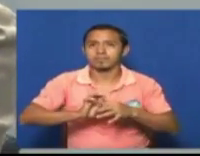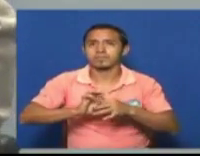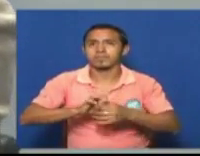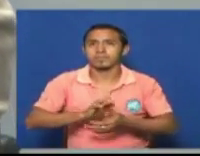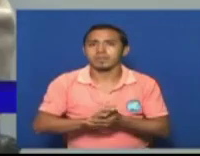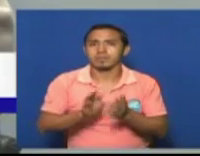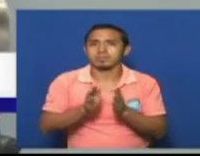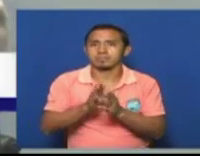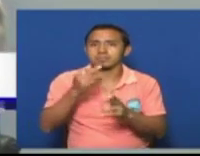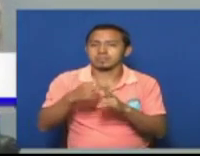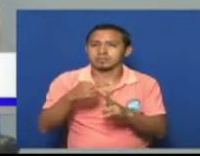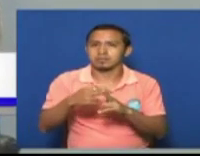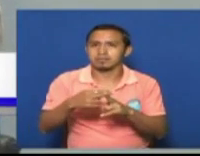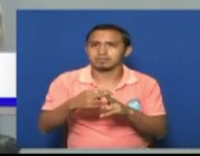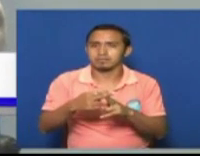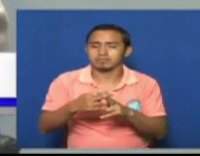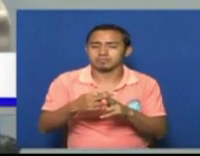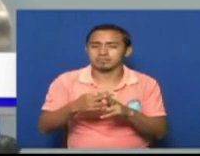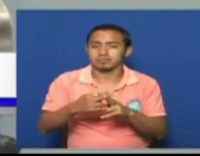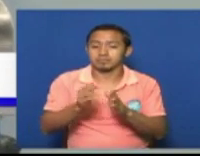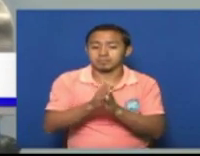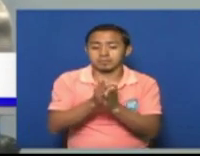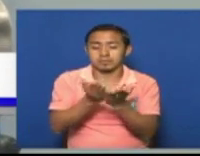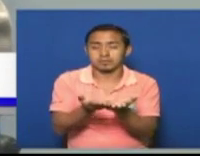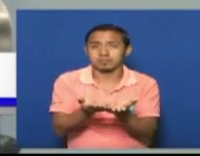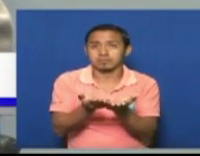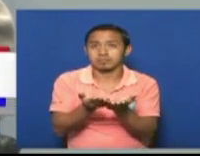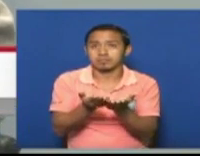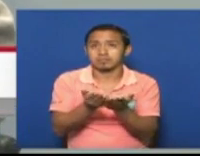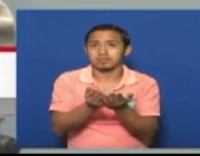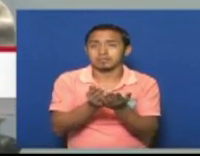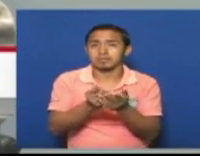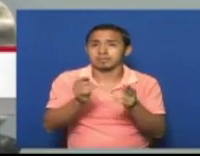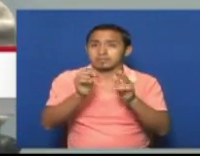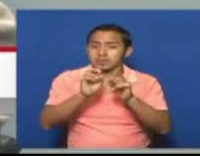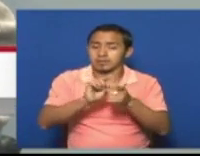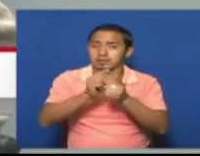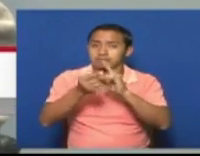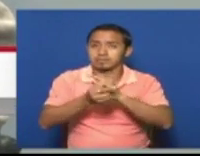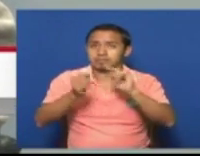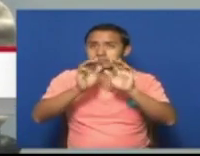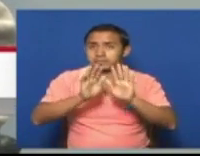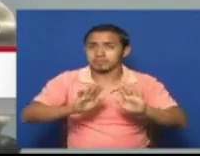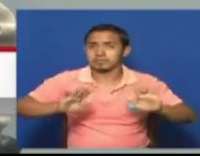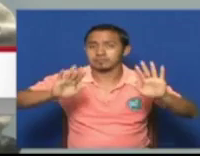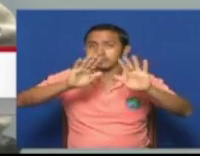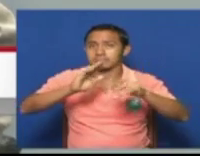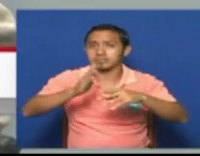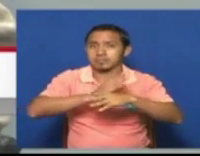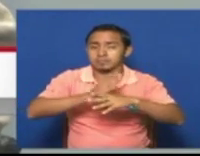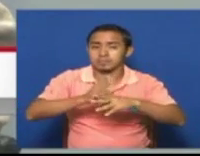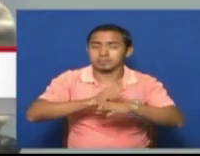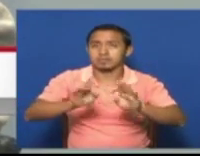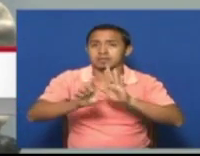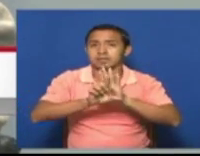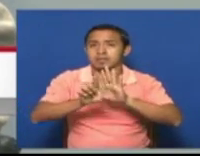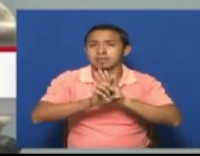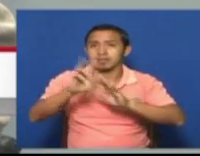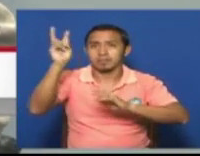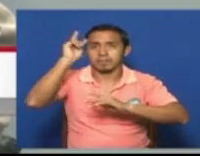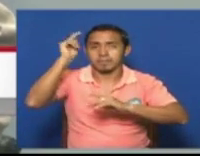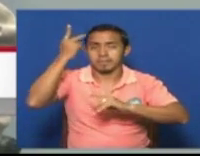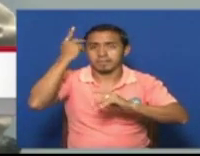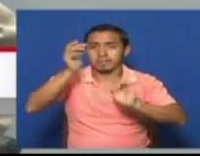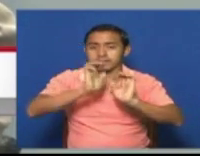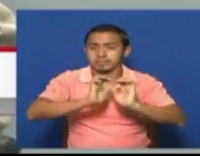tiene un nombre formal que es la adecuación de la convención son los derechos del niño de la niña en las leyes políticas públicas de